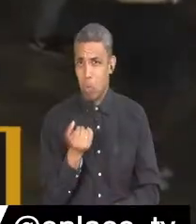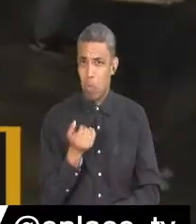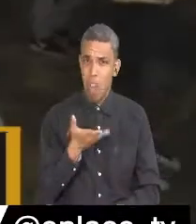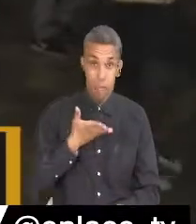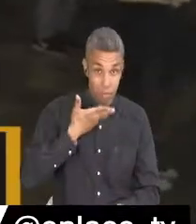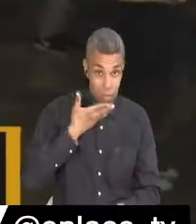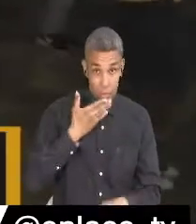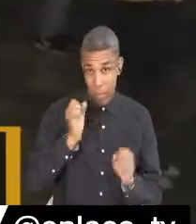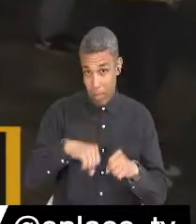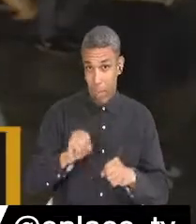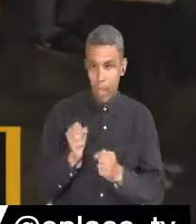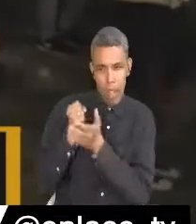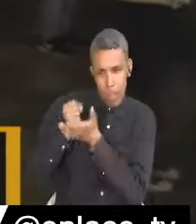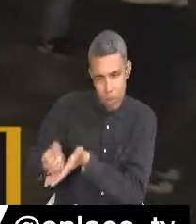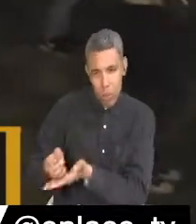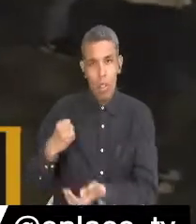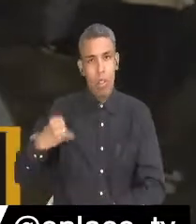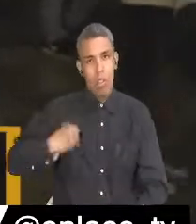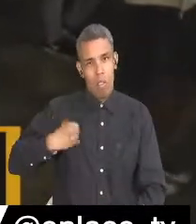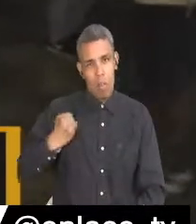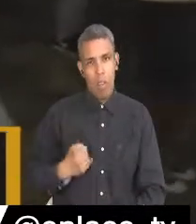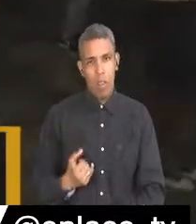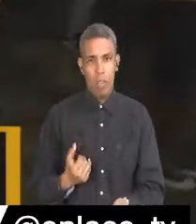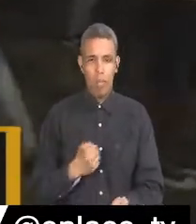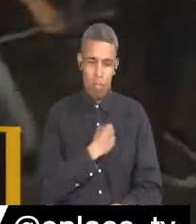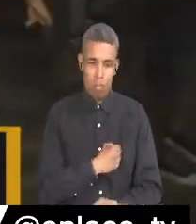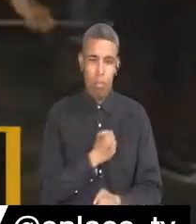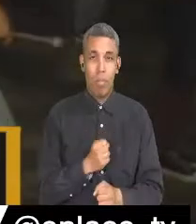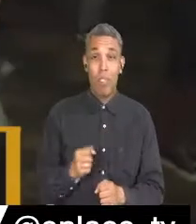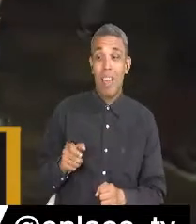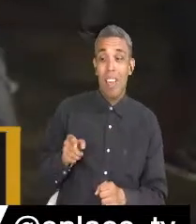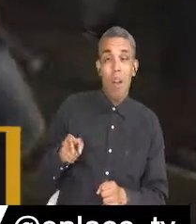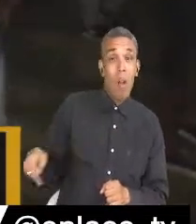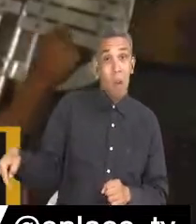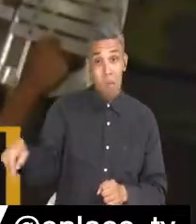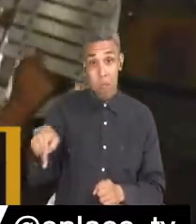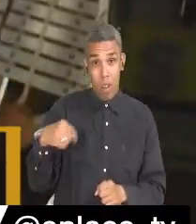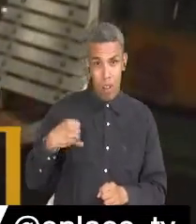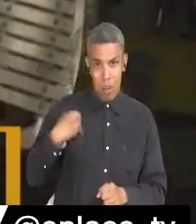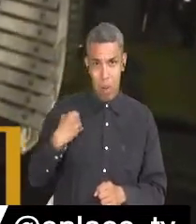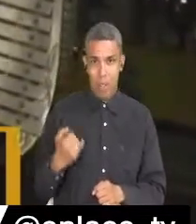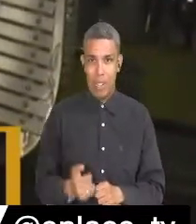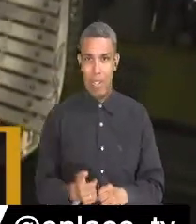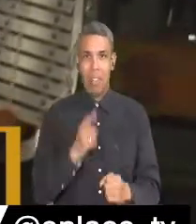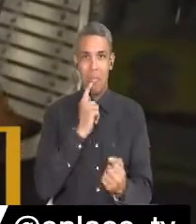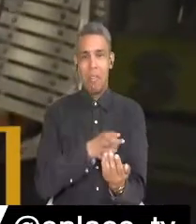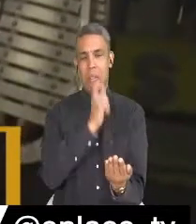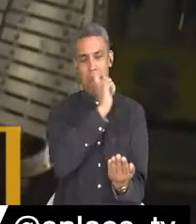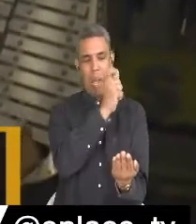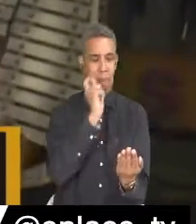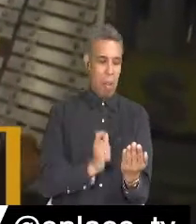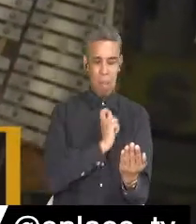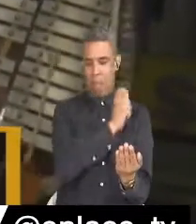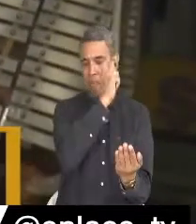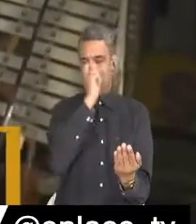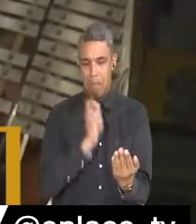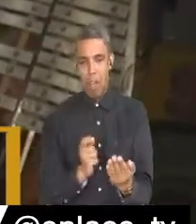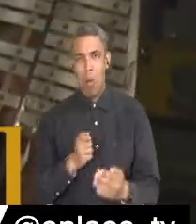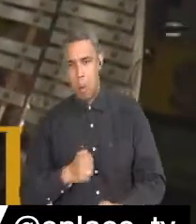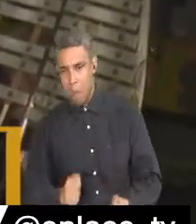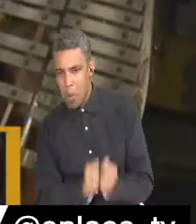muchos de los jóvenes que están acá, la verdad entretienen su tiempo con esta música, con la banda, porque es bonito ver